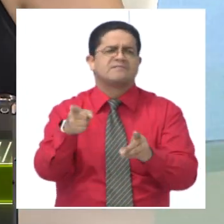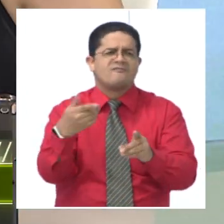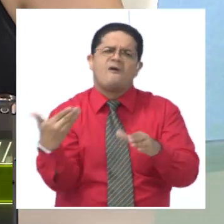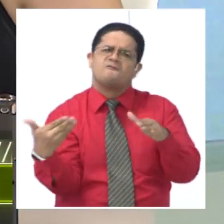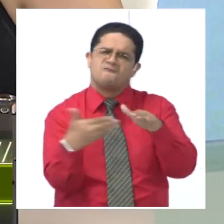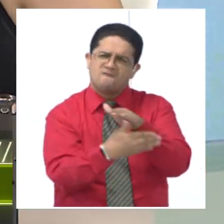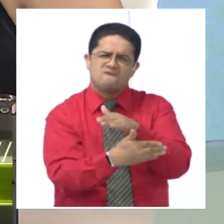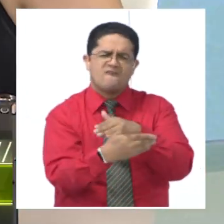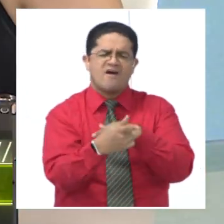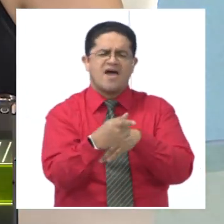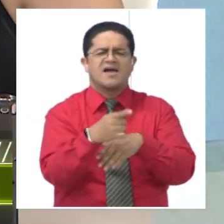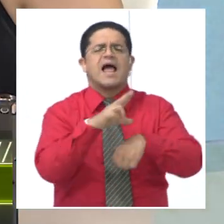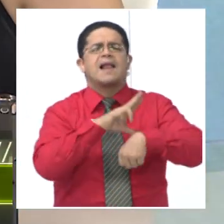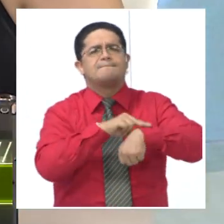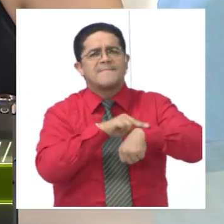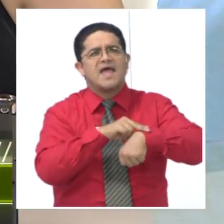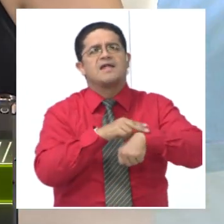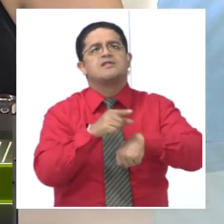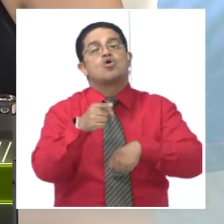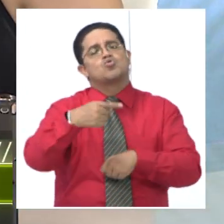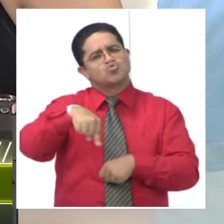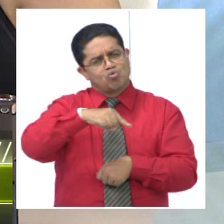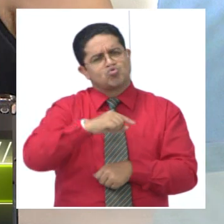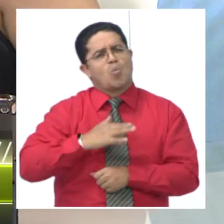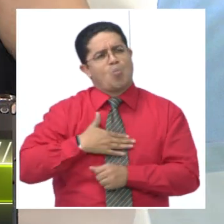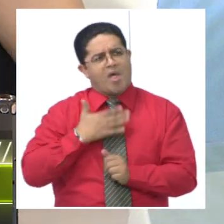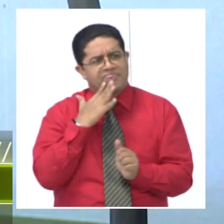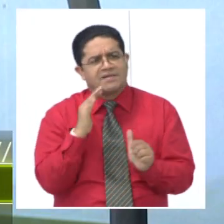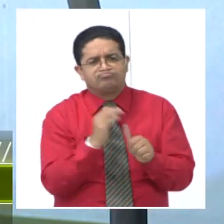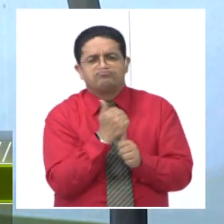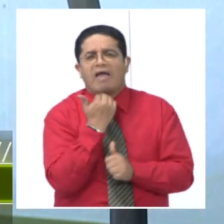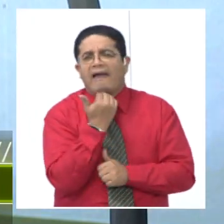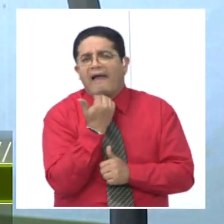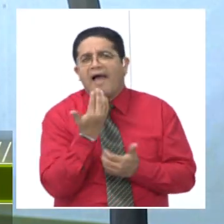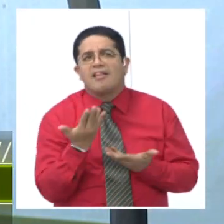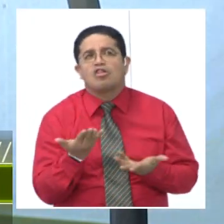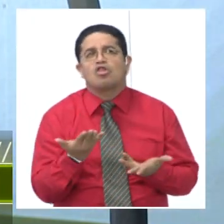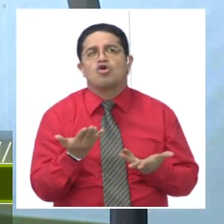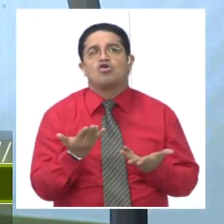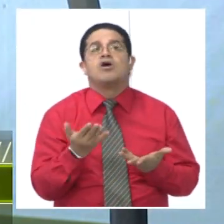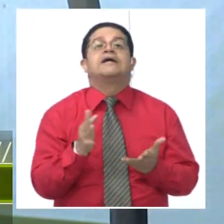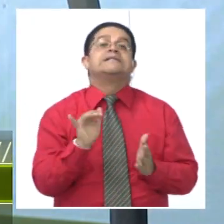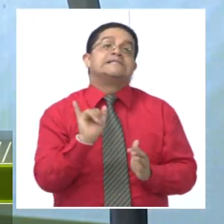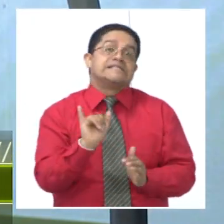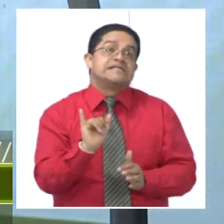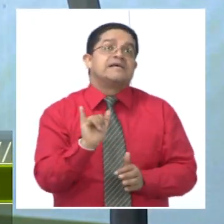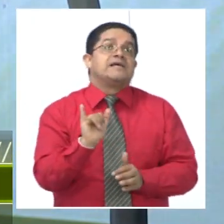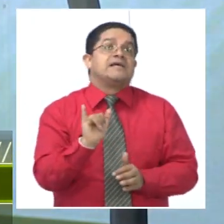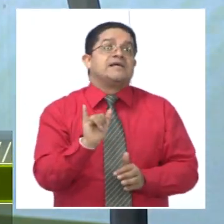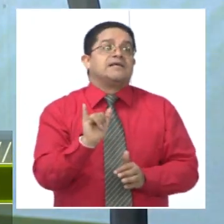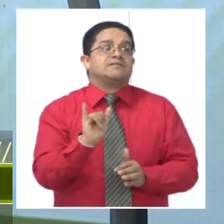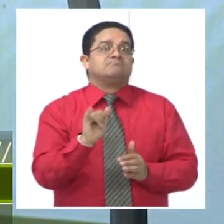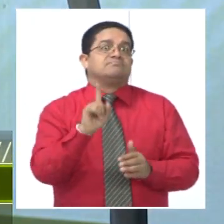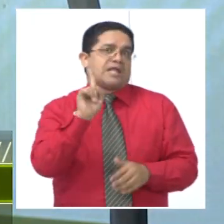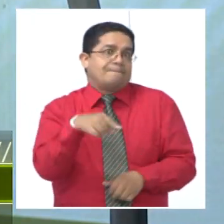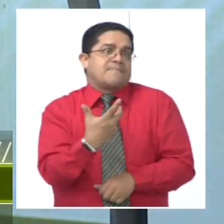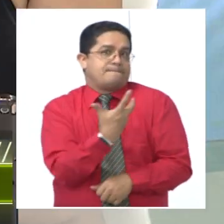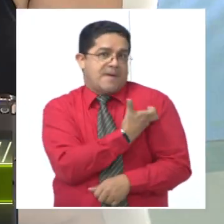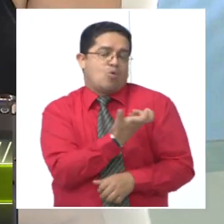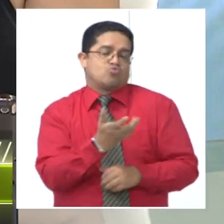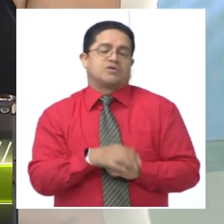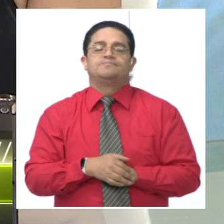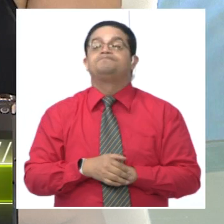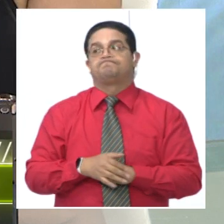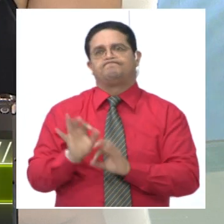algún momento vamos a poder identificar cualquiera de estos cofactores de riesgo y vamos a además ponernos al día con la vacunación. Por supuesto, hablando